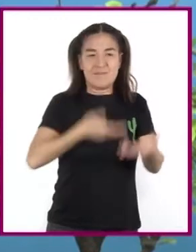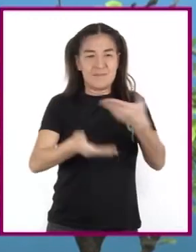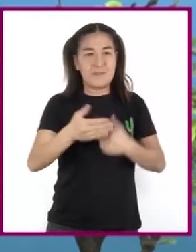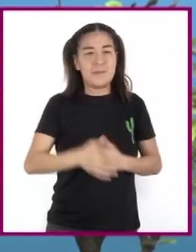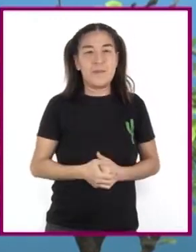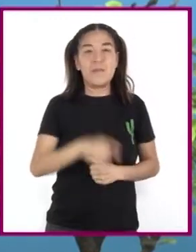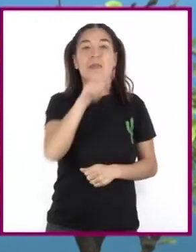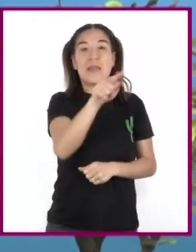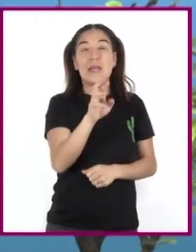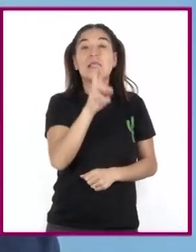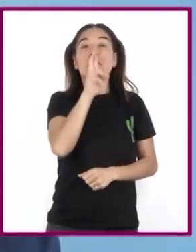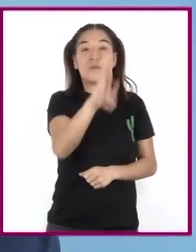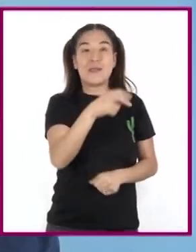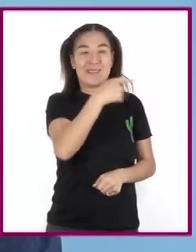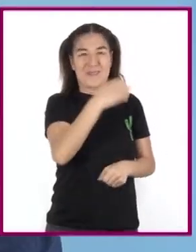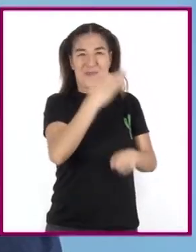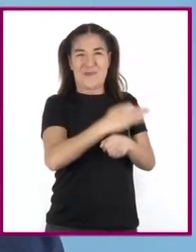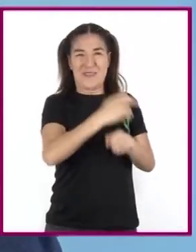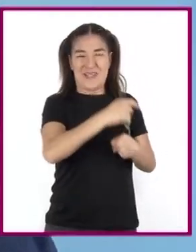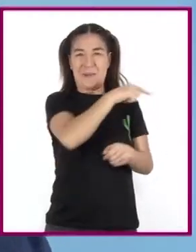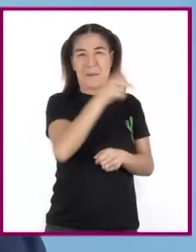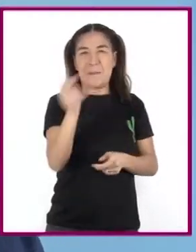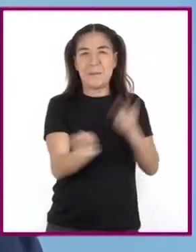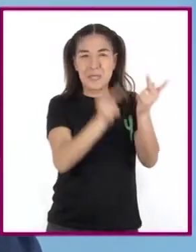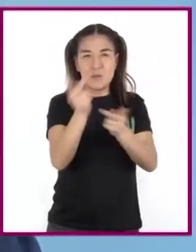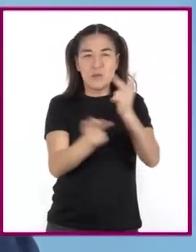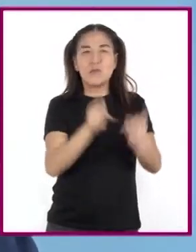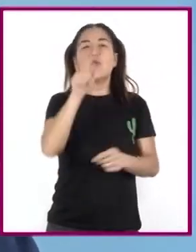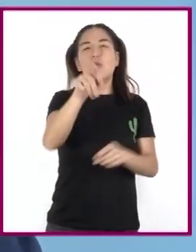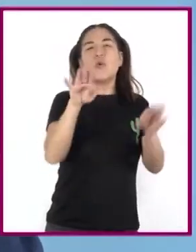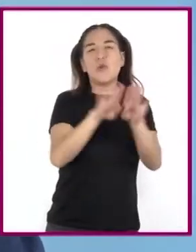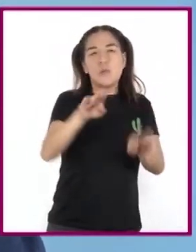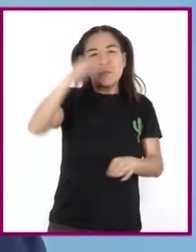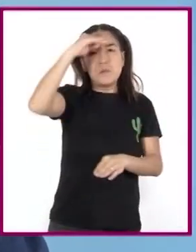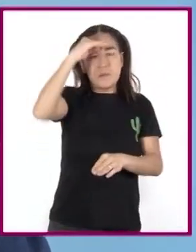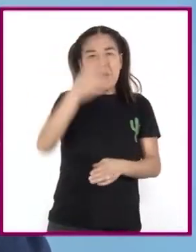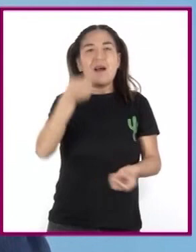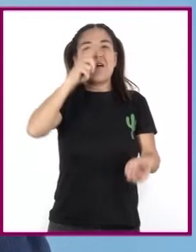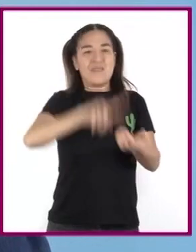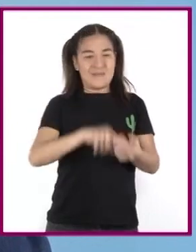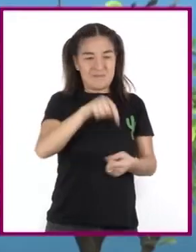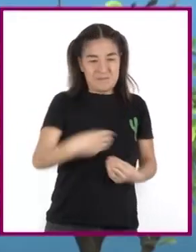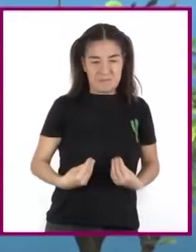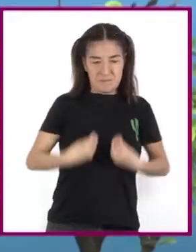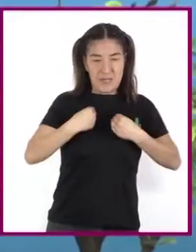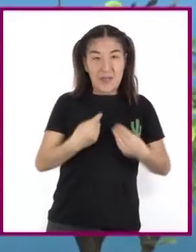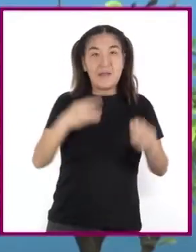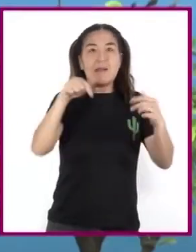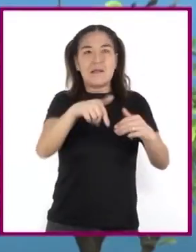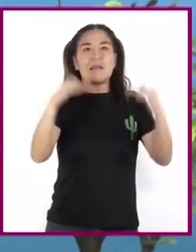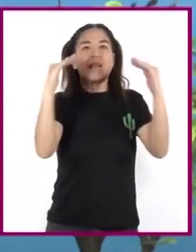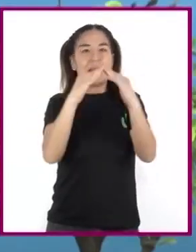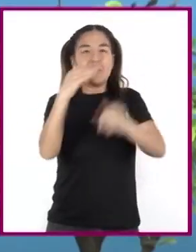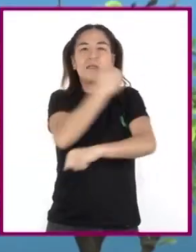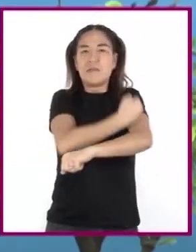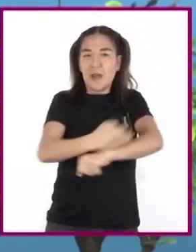las respuestas a estas preguntas, podemos tener un panorama de lo que se vive en la familia e inclusive en el país y